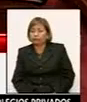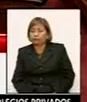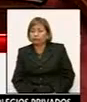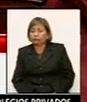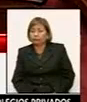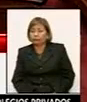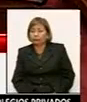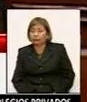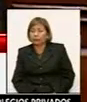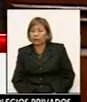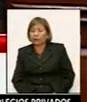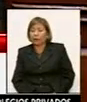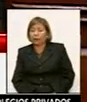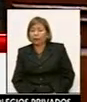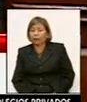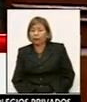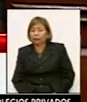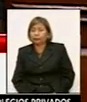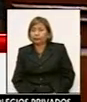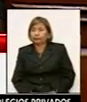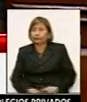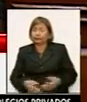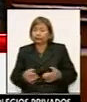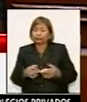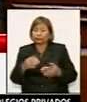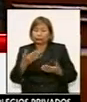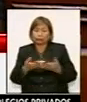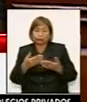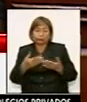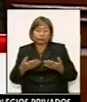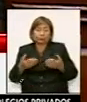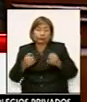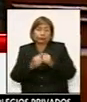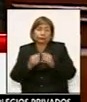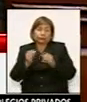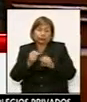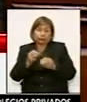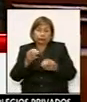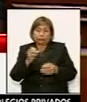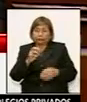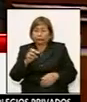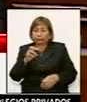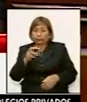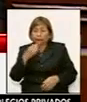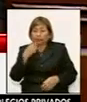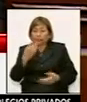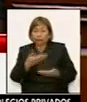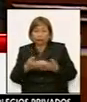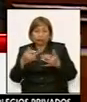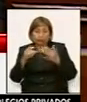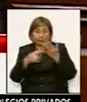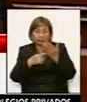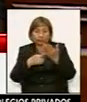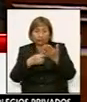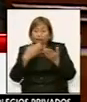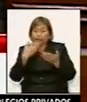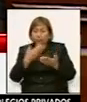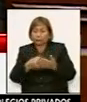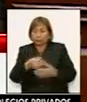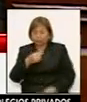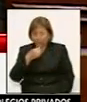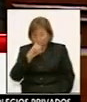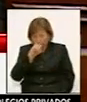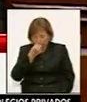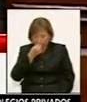Tiempo adicional. Gracias. Guardan relación con el sistema de interoperabilidad electrónica. Muchas gracias,